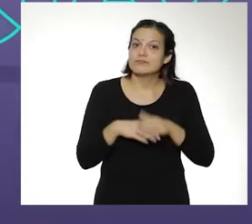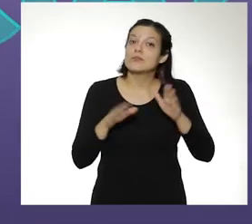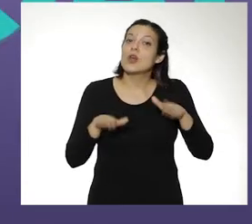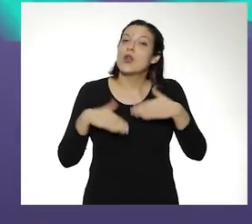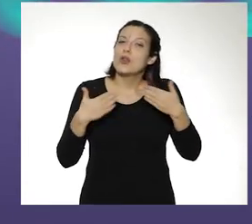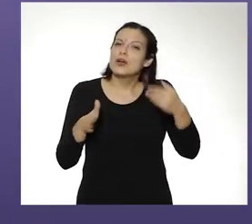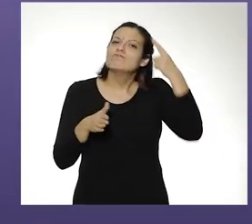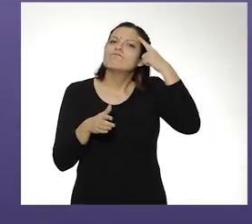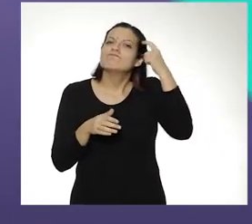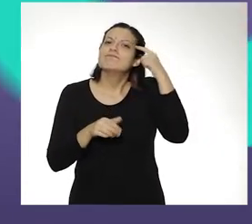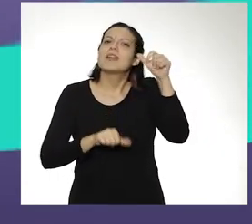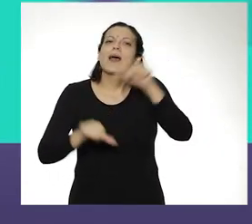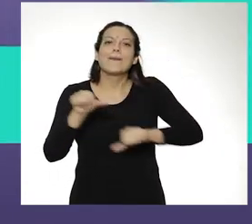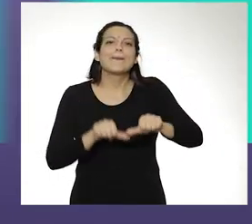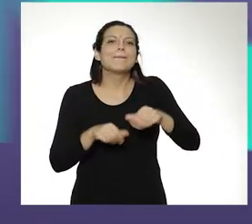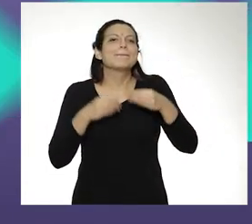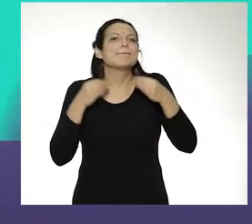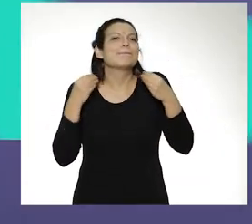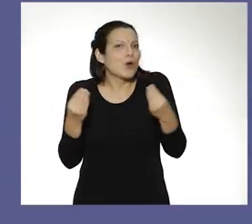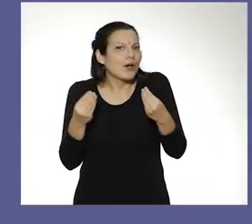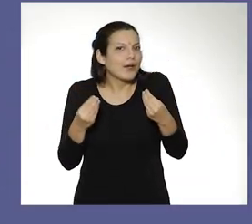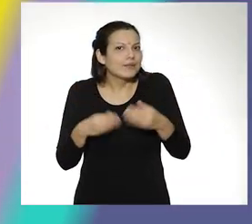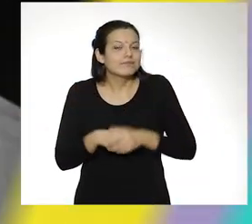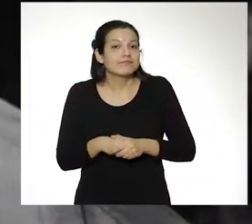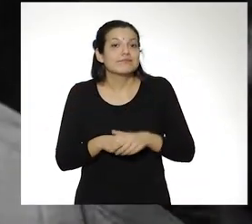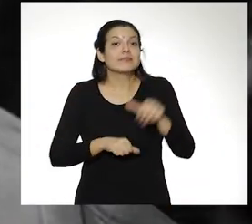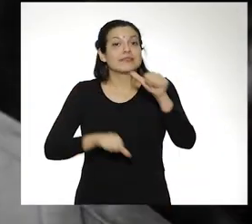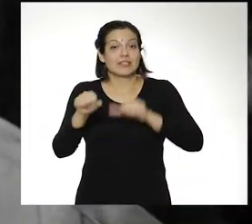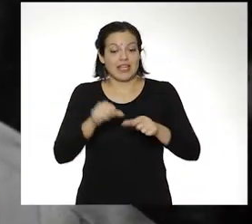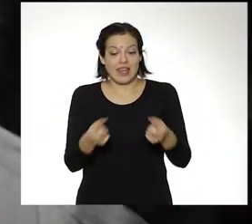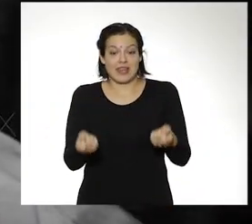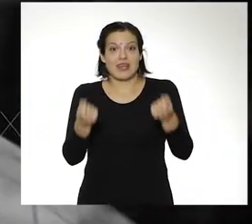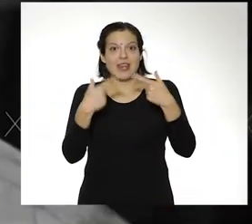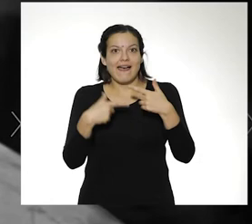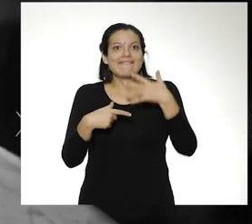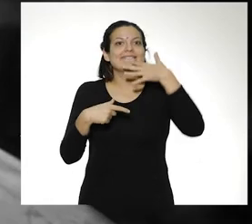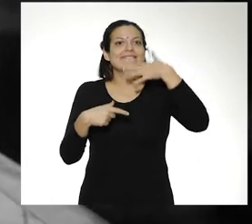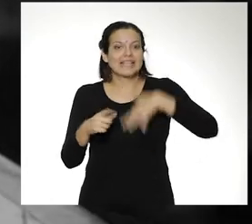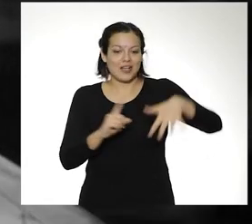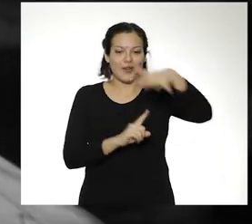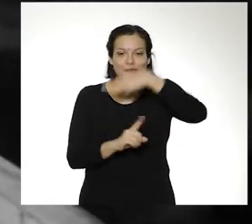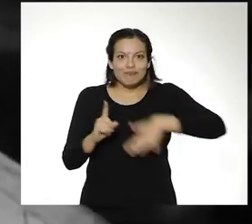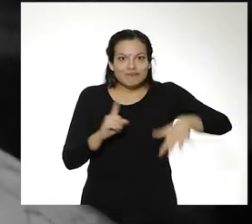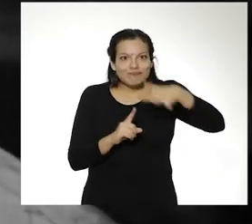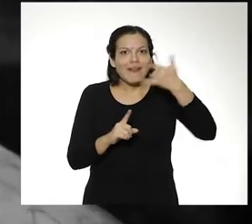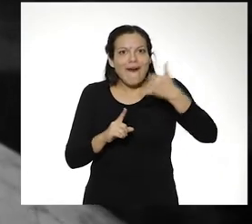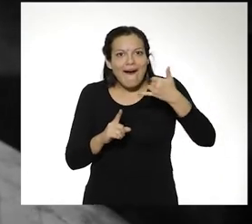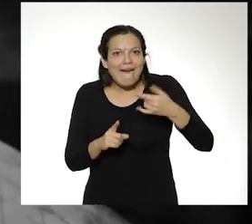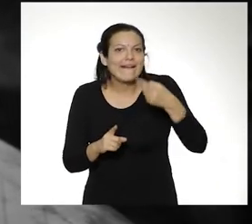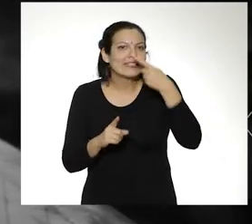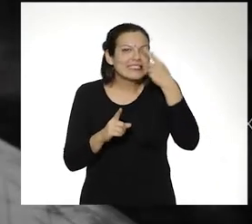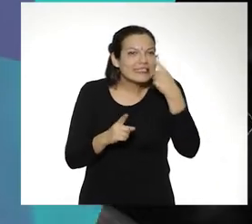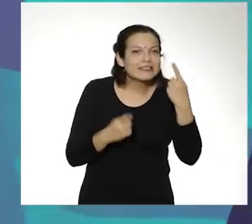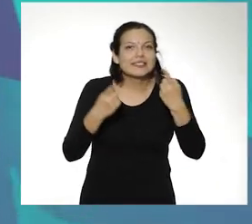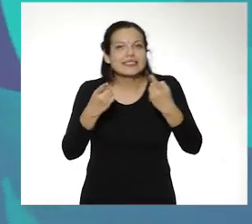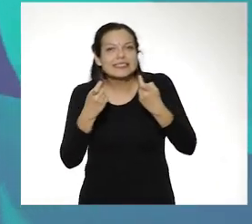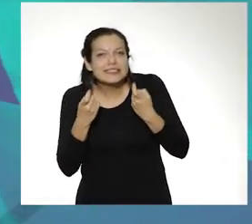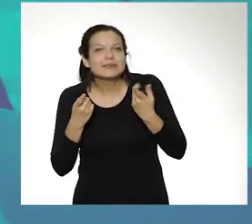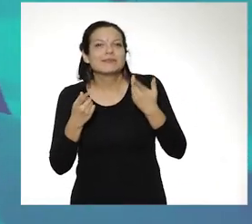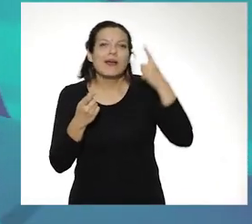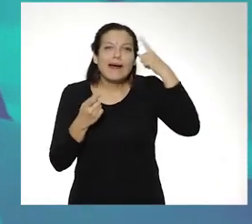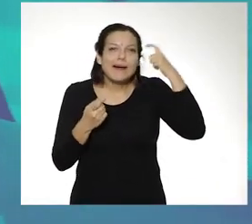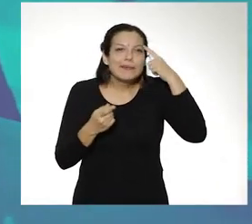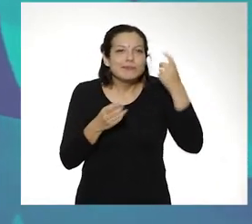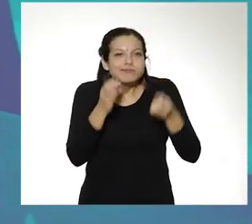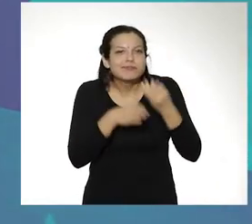aprender ciencias? La ciencia nos habilita a entender lo que nos rodea, lo que nos interesa o necesitamos. Aprender y hacer